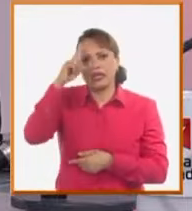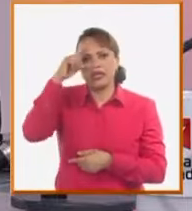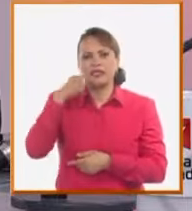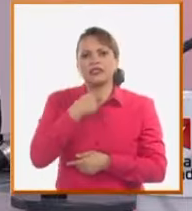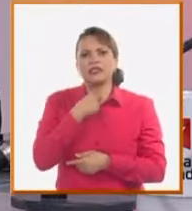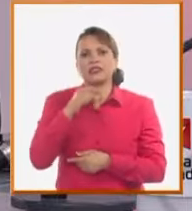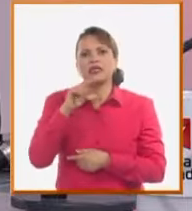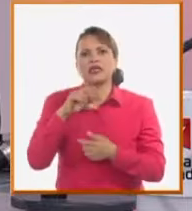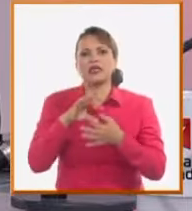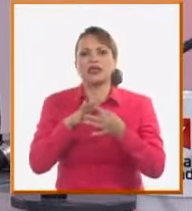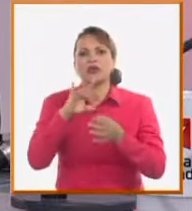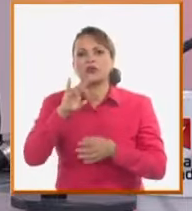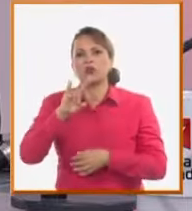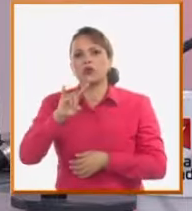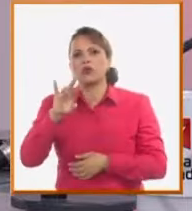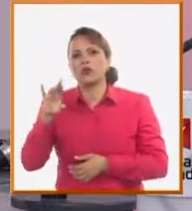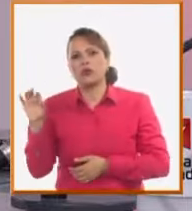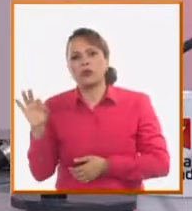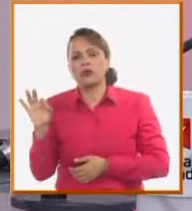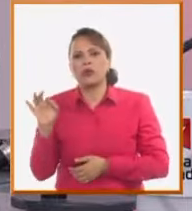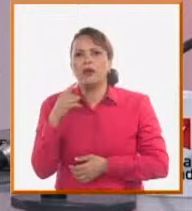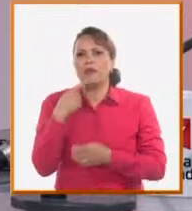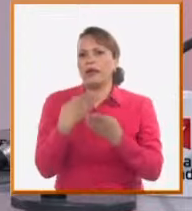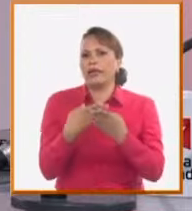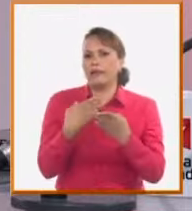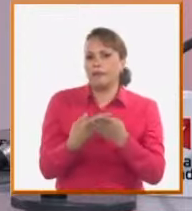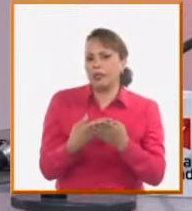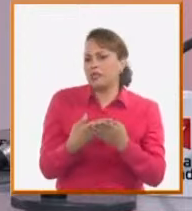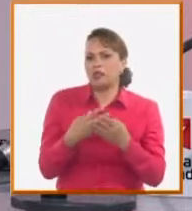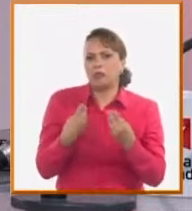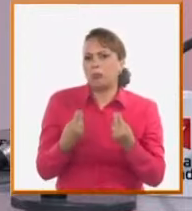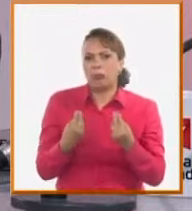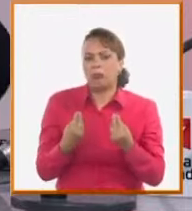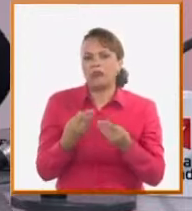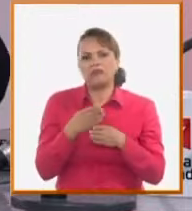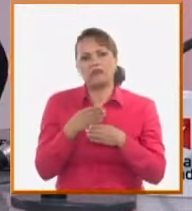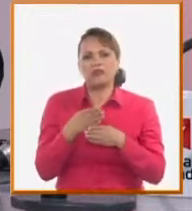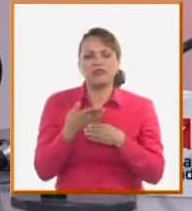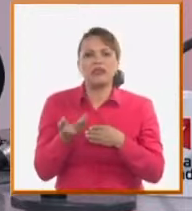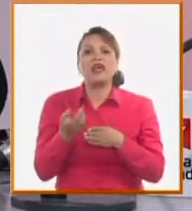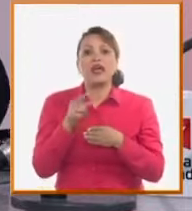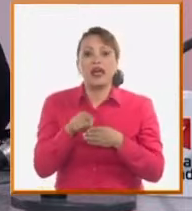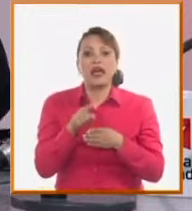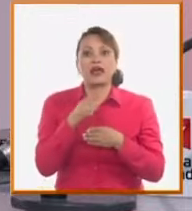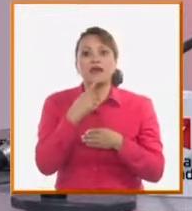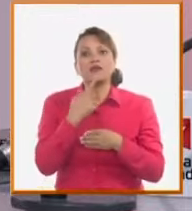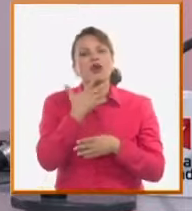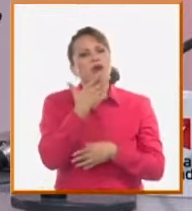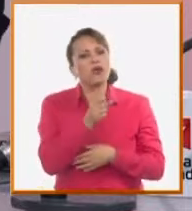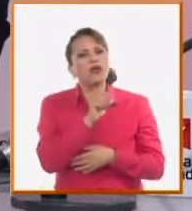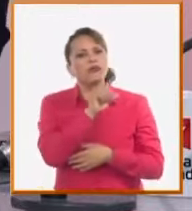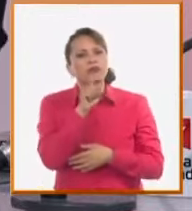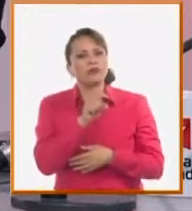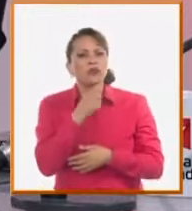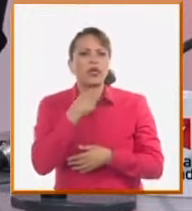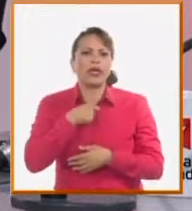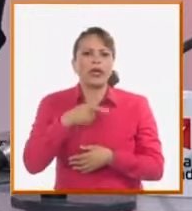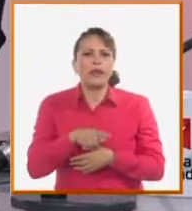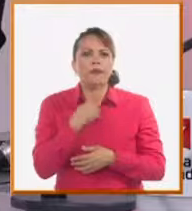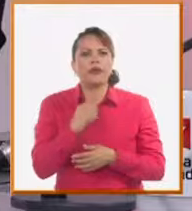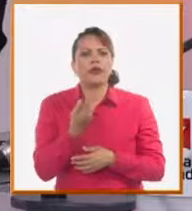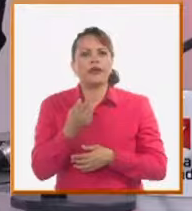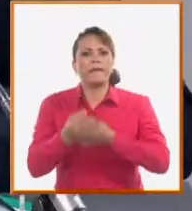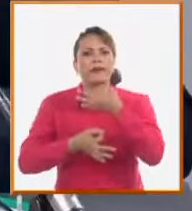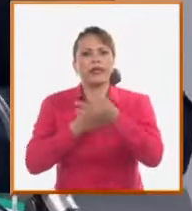entidades estatales para las personas. Y ya que hablamos de la agricultura, me gustaría, Barbón, si tuviéramos un ejemplo que pudiéramos ponerle, Elisa, de lo que